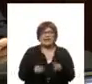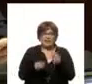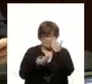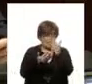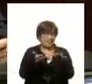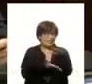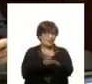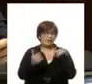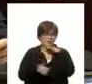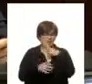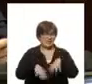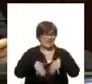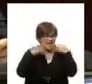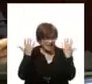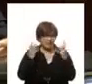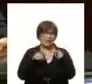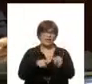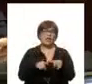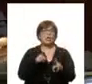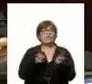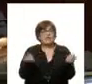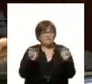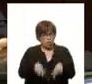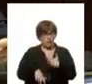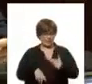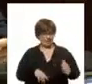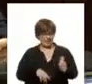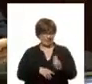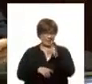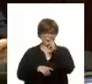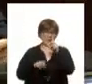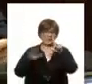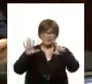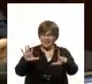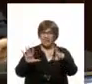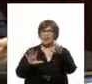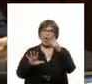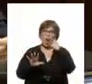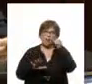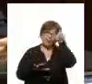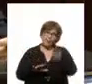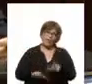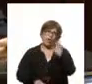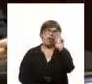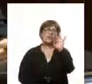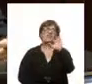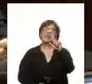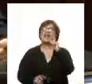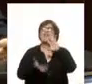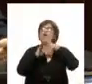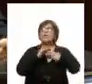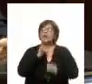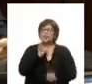gravísimos hechos de corrupción. Desde su nueva llegada a la presidencia en 2007, Ortega define un nuevo modelo de gobierno